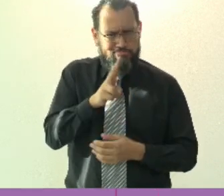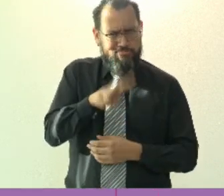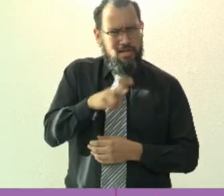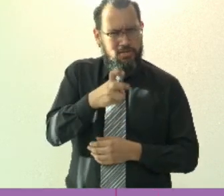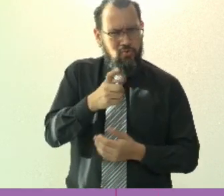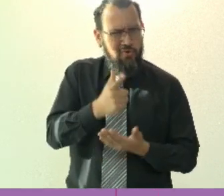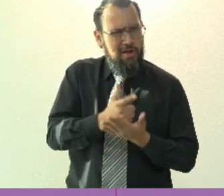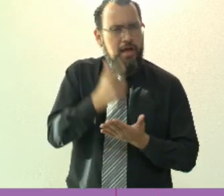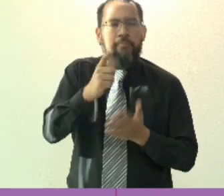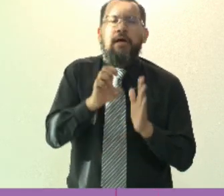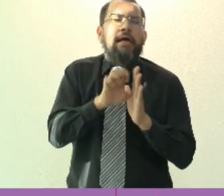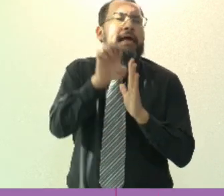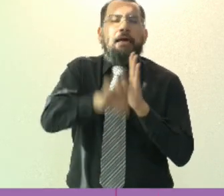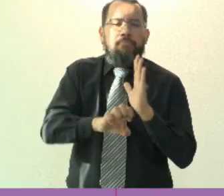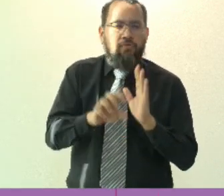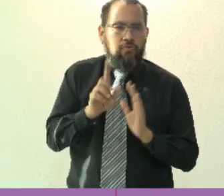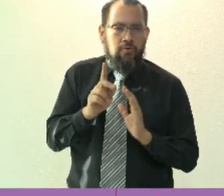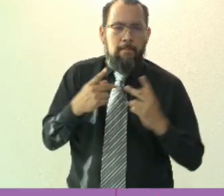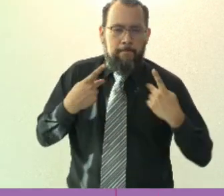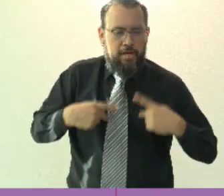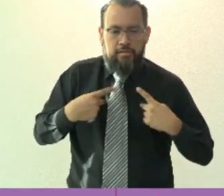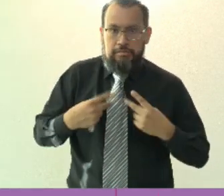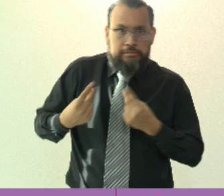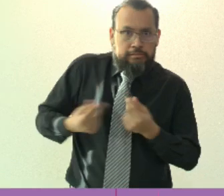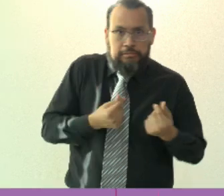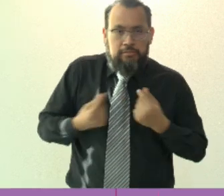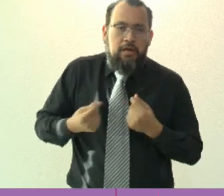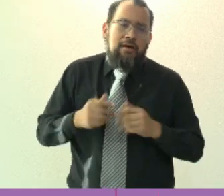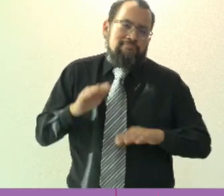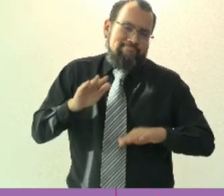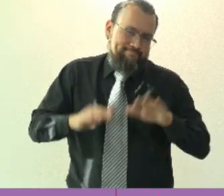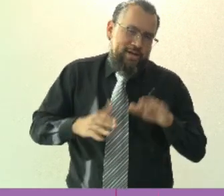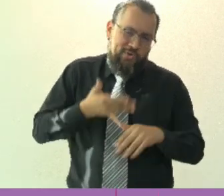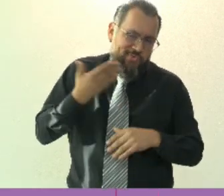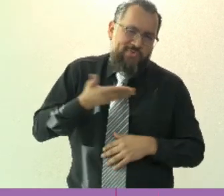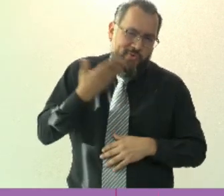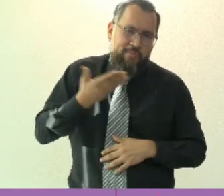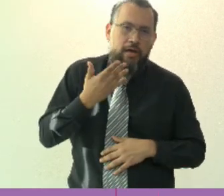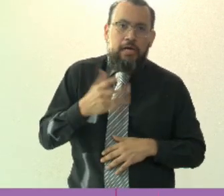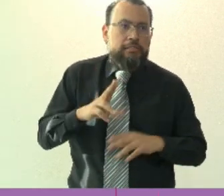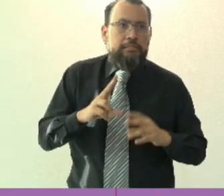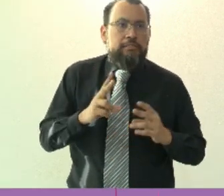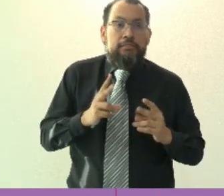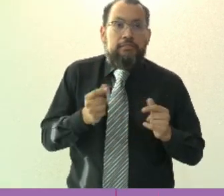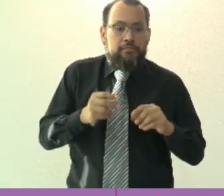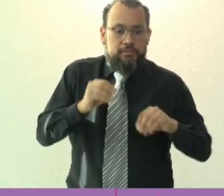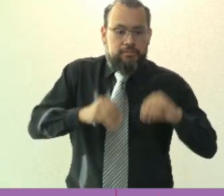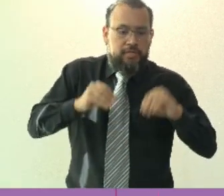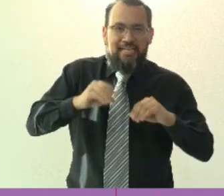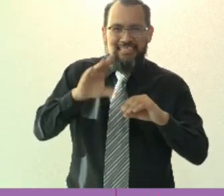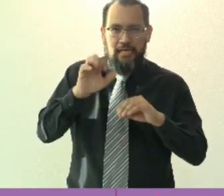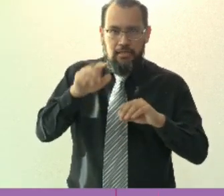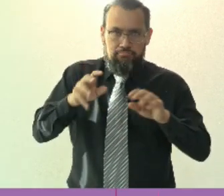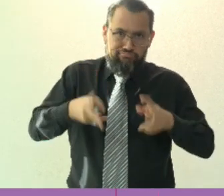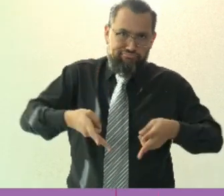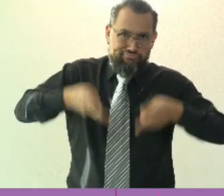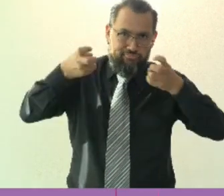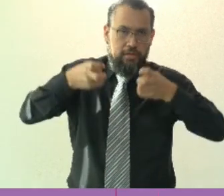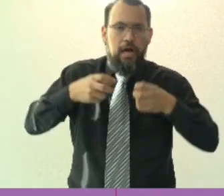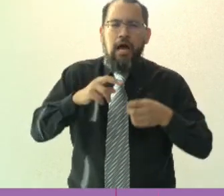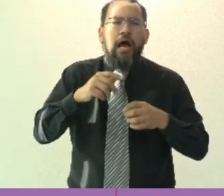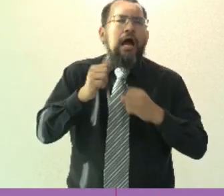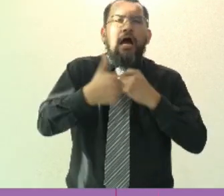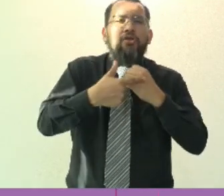de pronto por las prisas, muy a la costumbre de la casa, se te ocurre subir al CERC información que te dieron en un